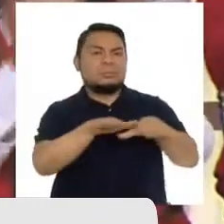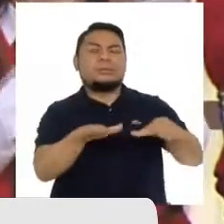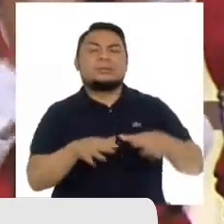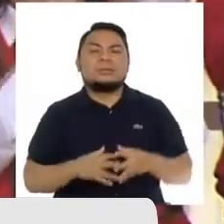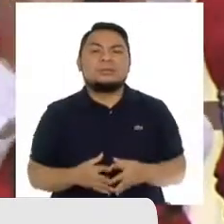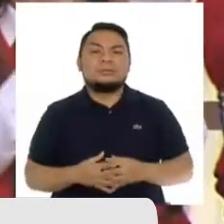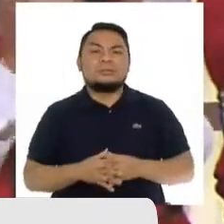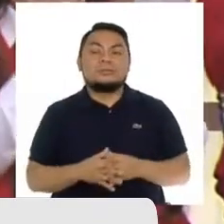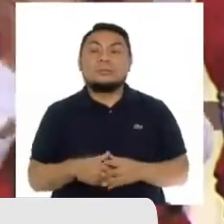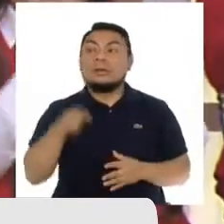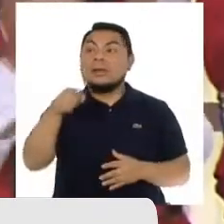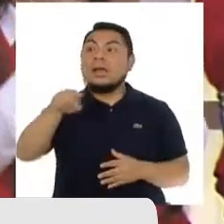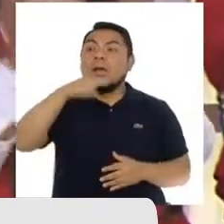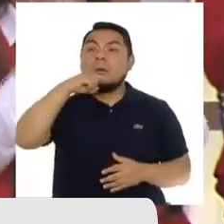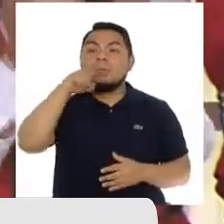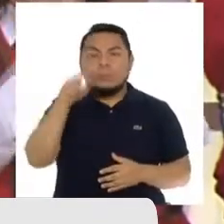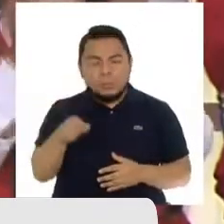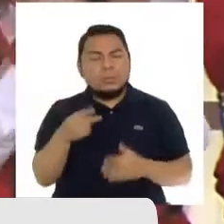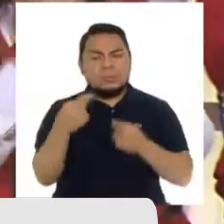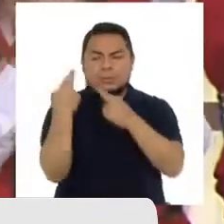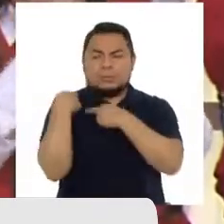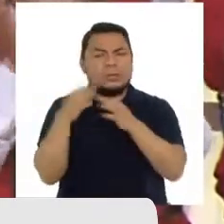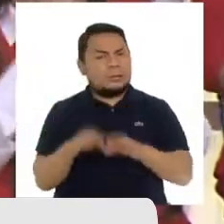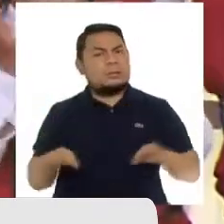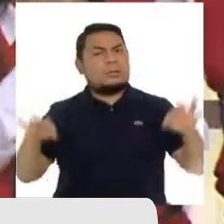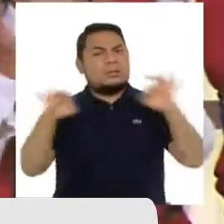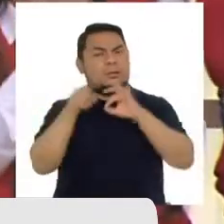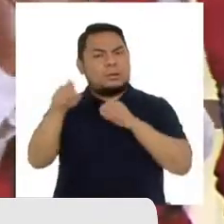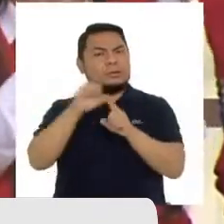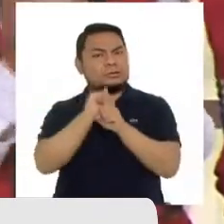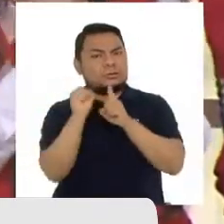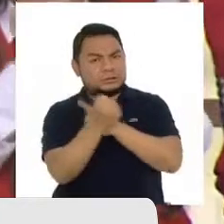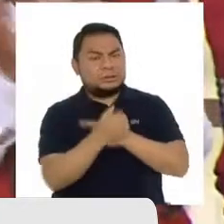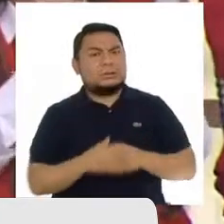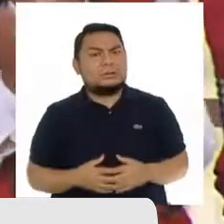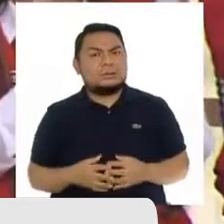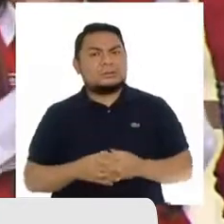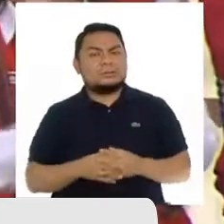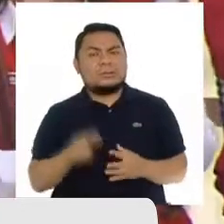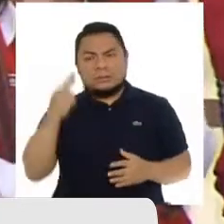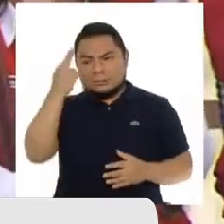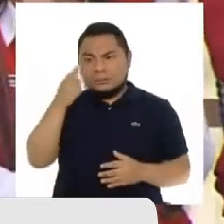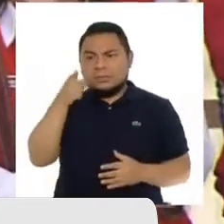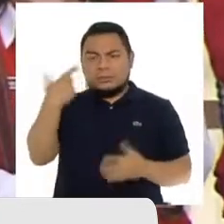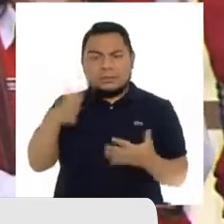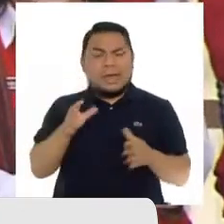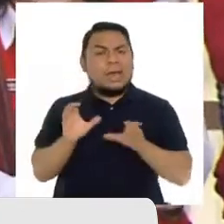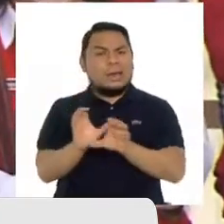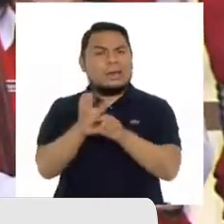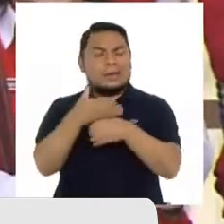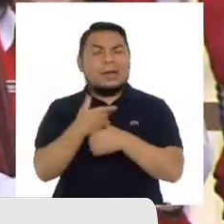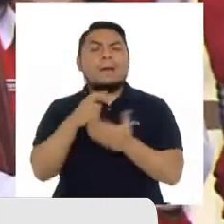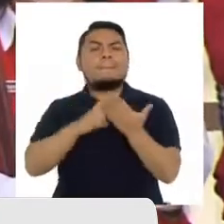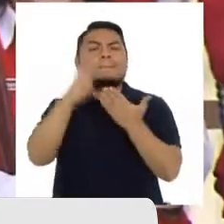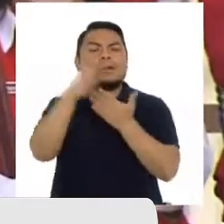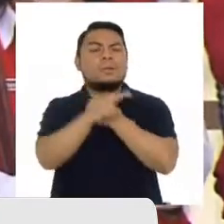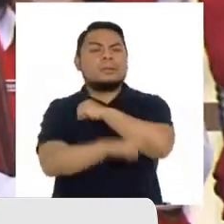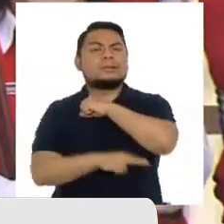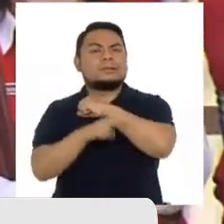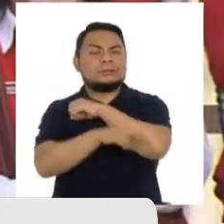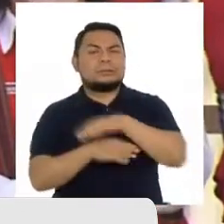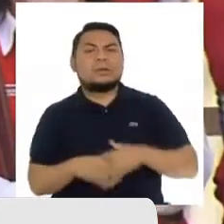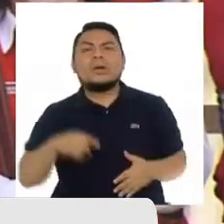las mujeres juegan un rol fundamental en la sociedad por ello hemos creado el programa nacional